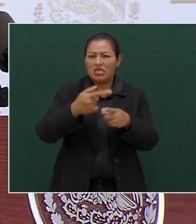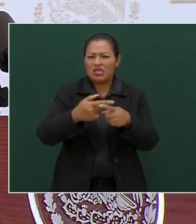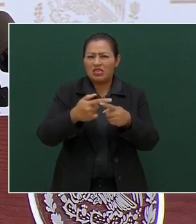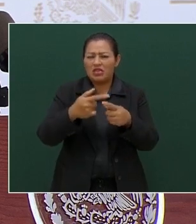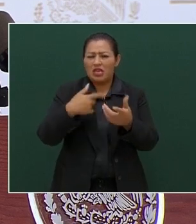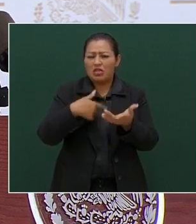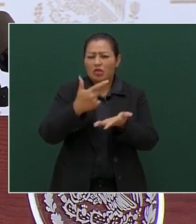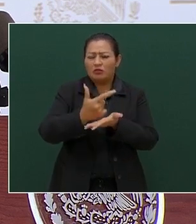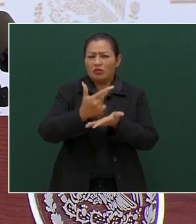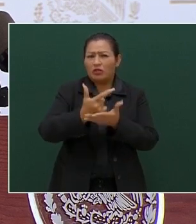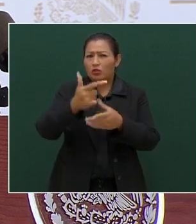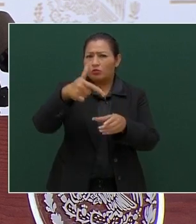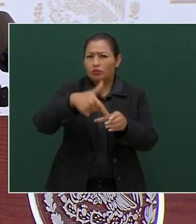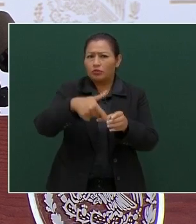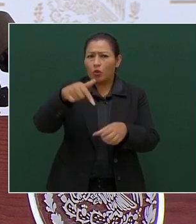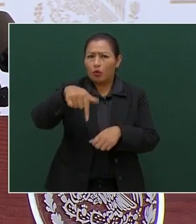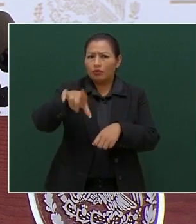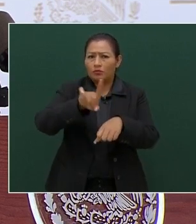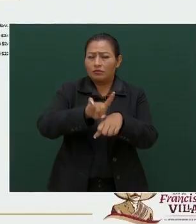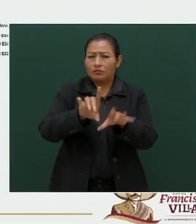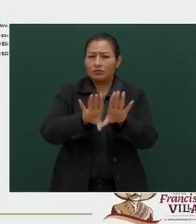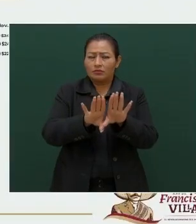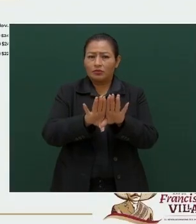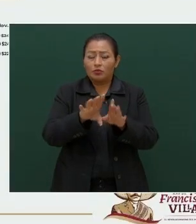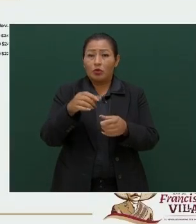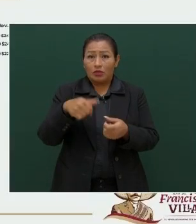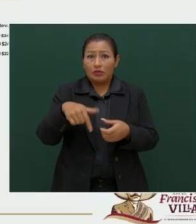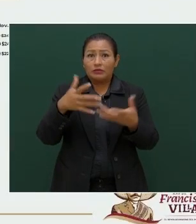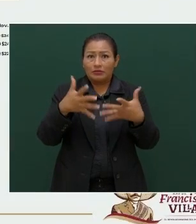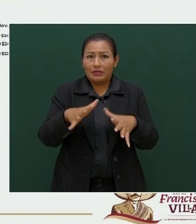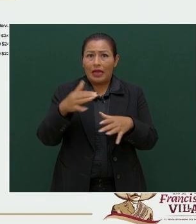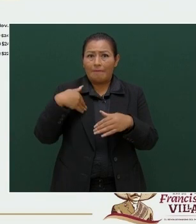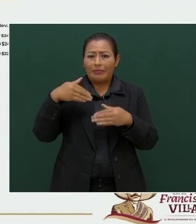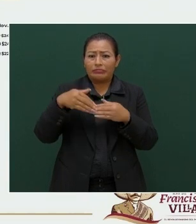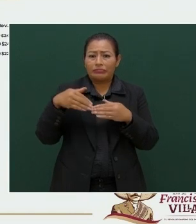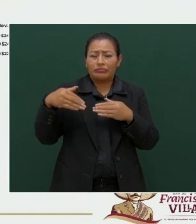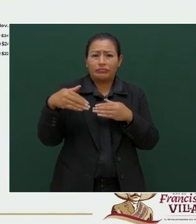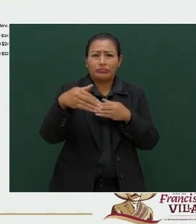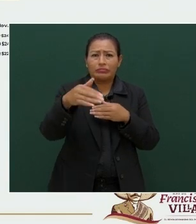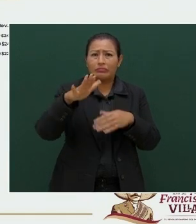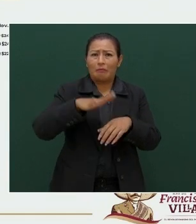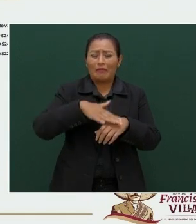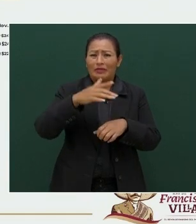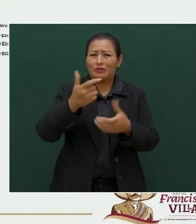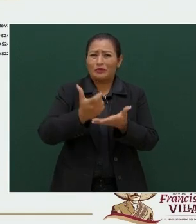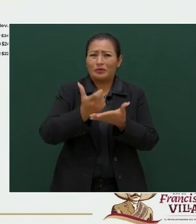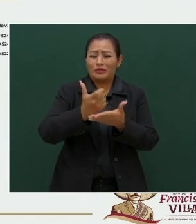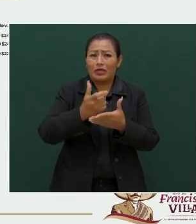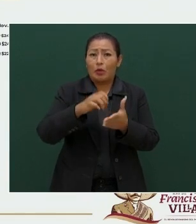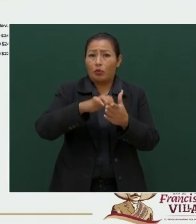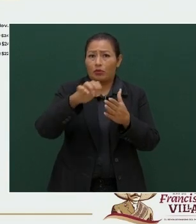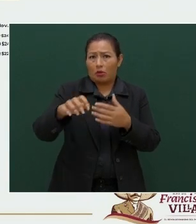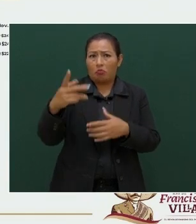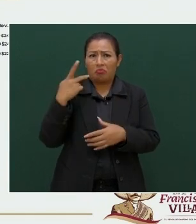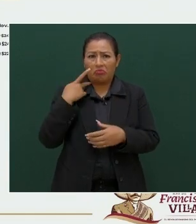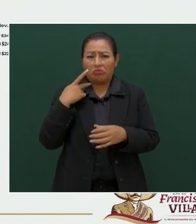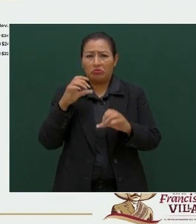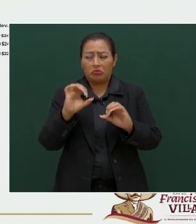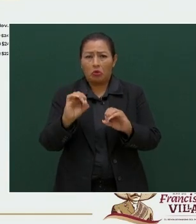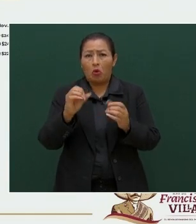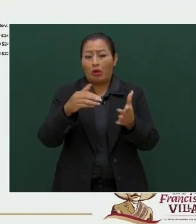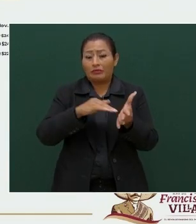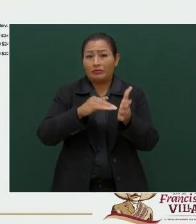los combustibles, en donde al día de hoy podemos reiterar que incluso más allá de factores externos, geopolíticos inclusive,